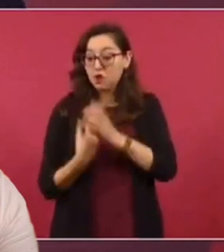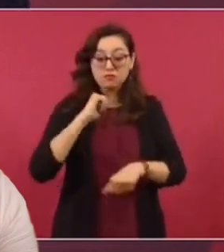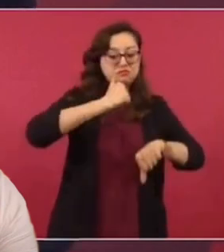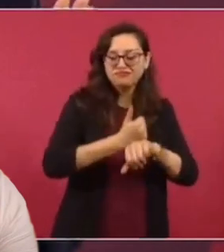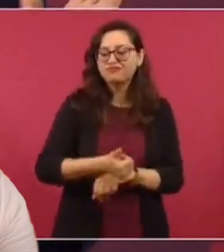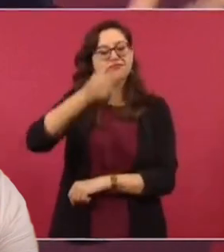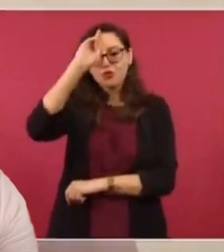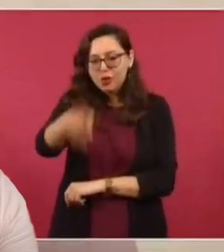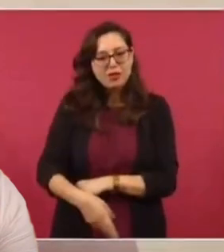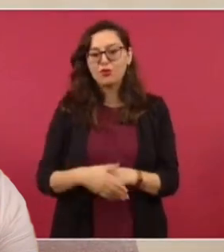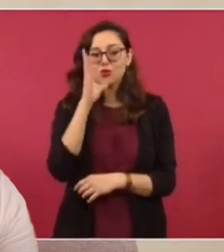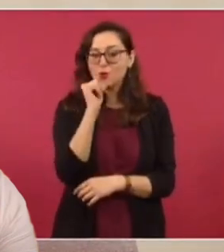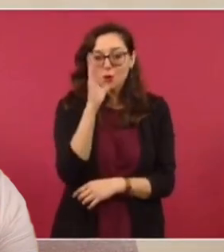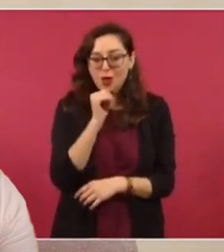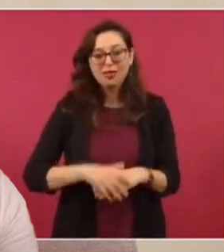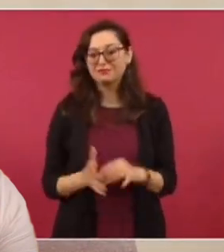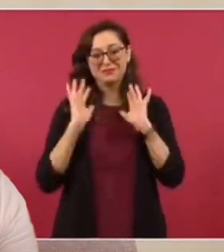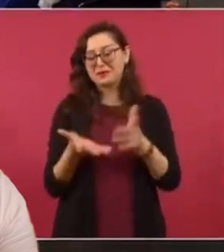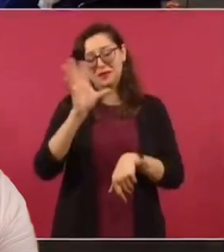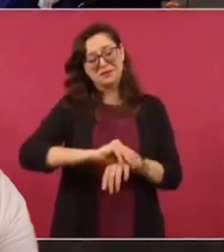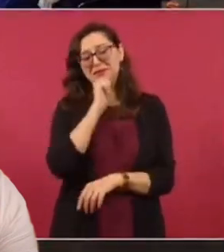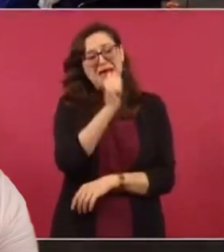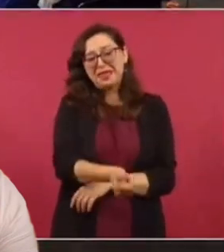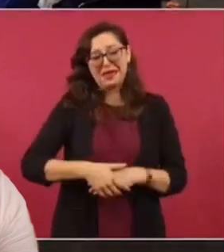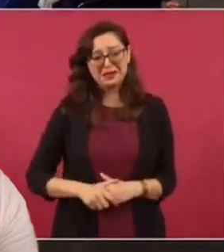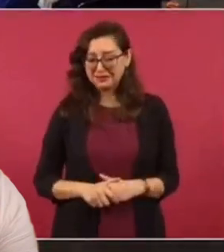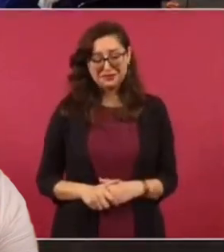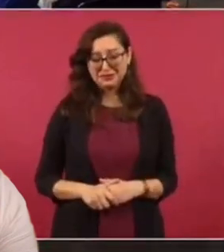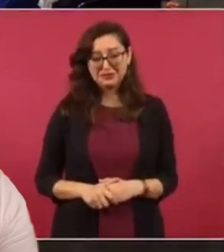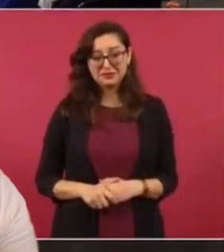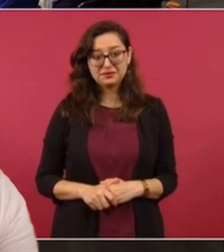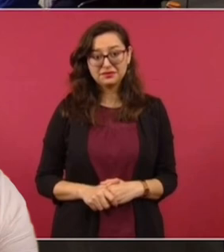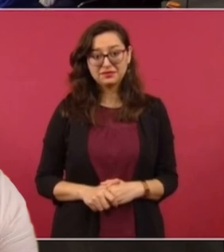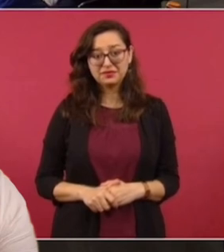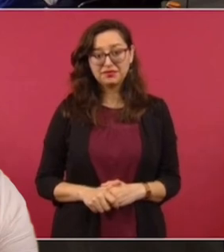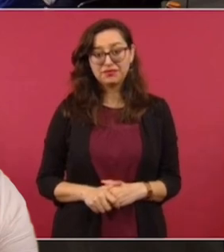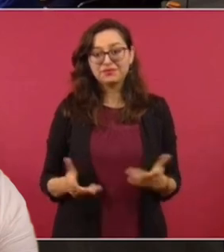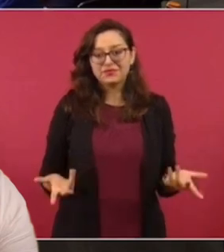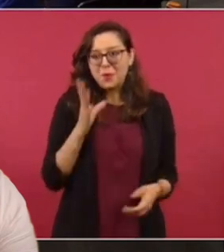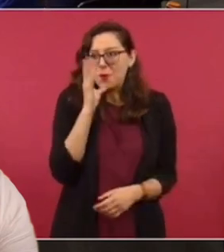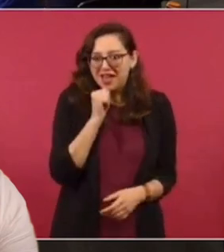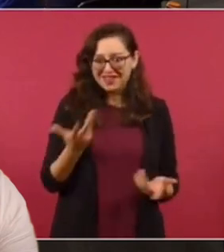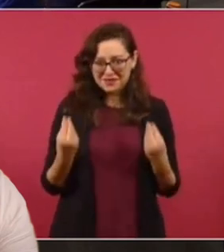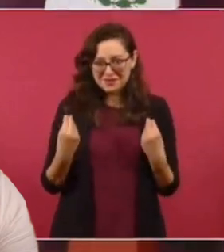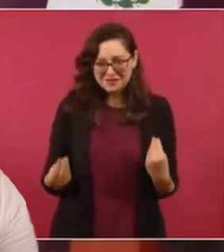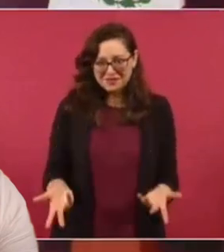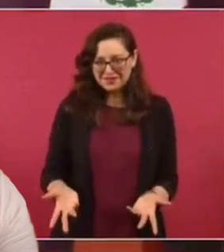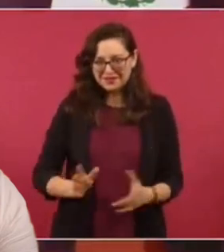No, sencillamente no se entregan permisos para eso. O sea, no es factible.